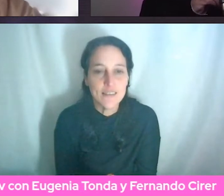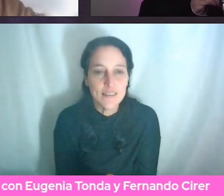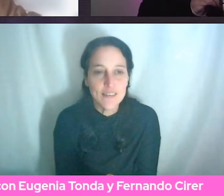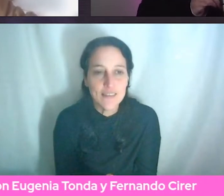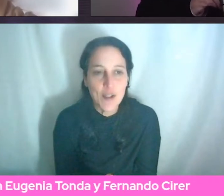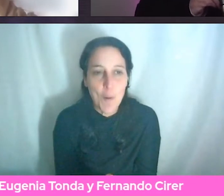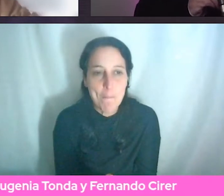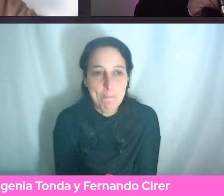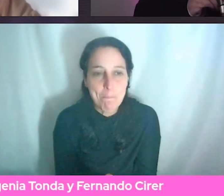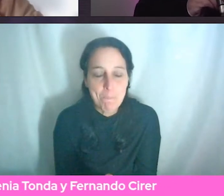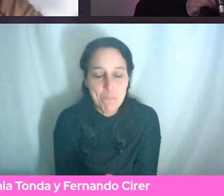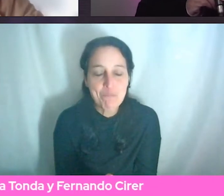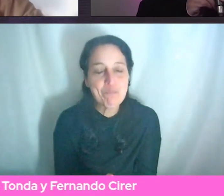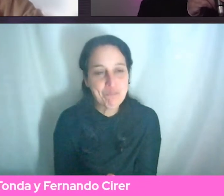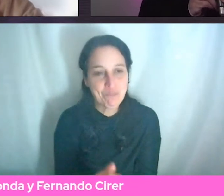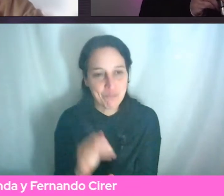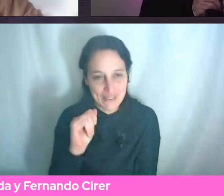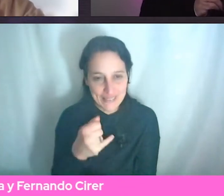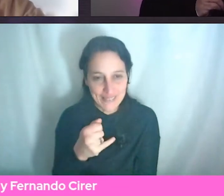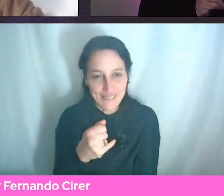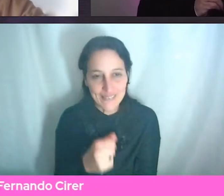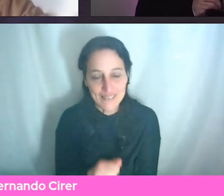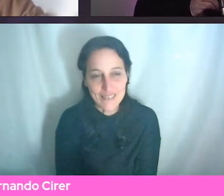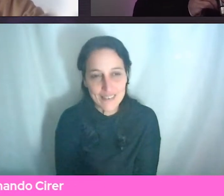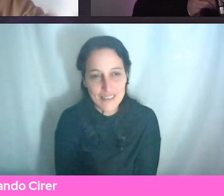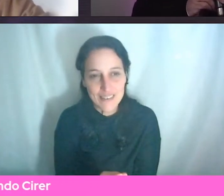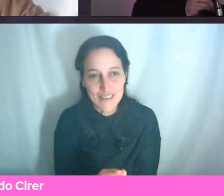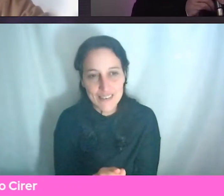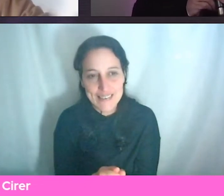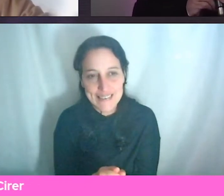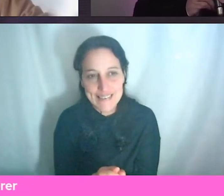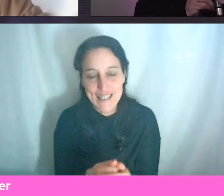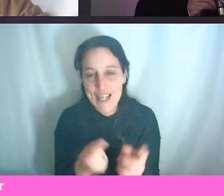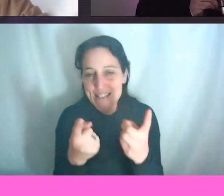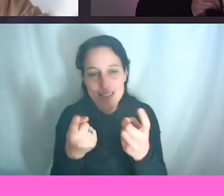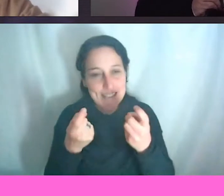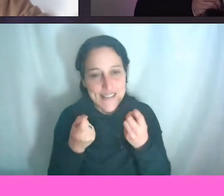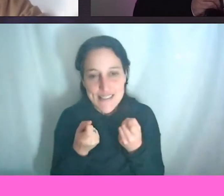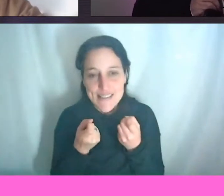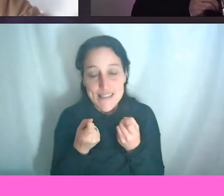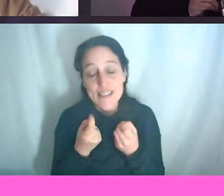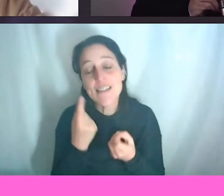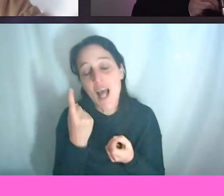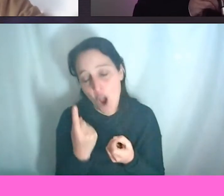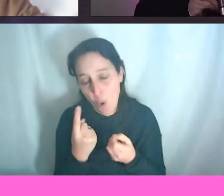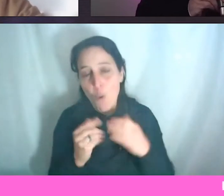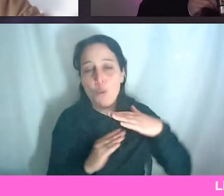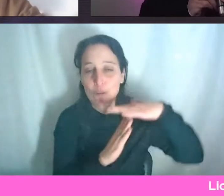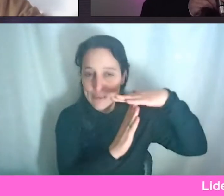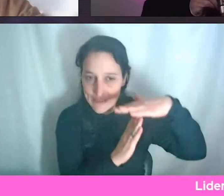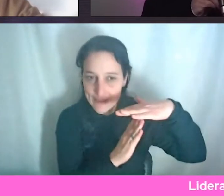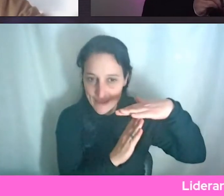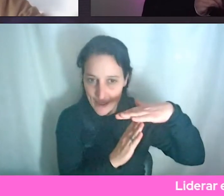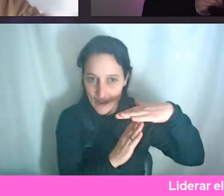Sí, sin ni hablar. Como decías, es necesario que haya un líder que sea referente. Sin embargo,